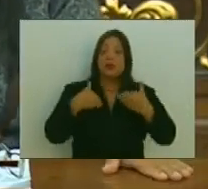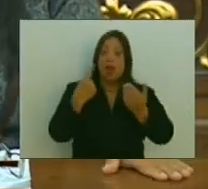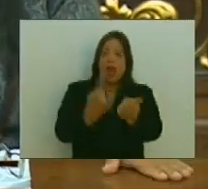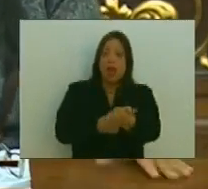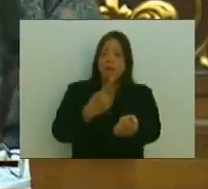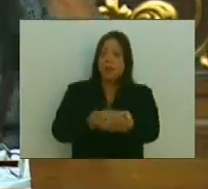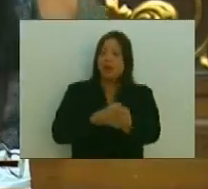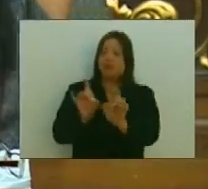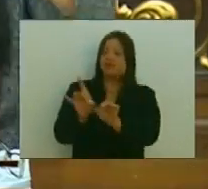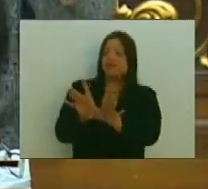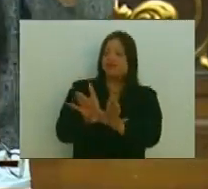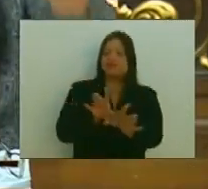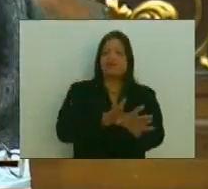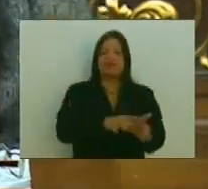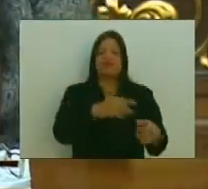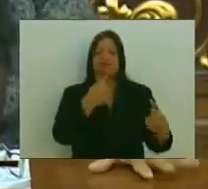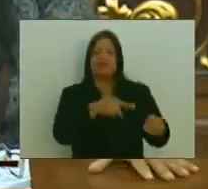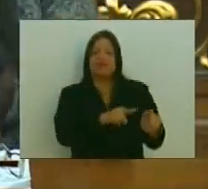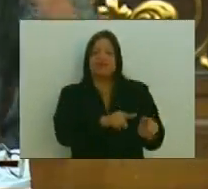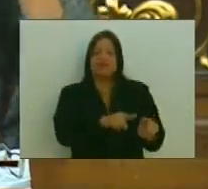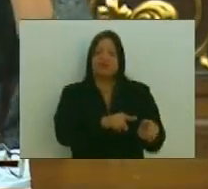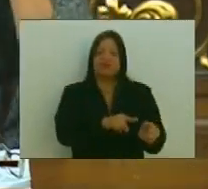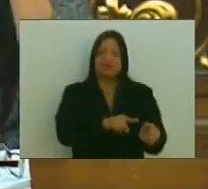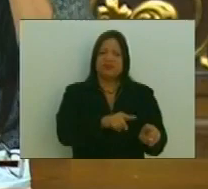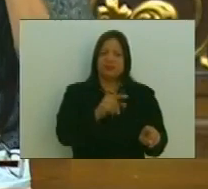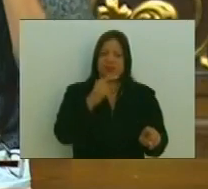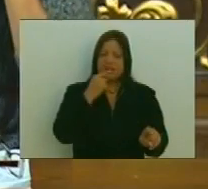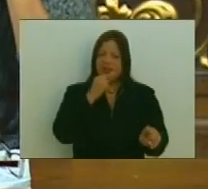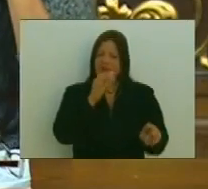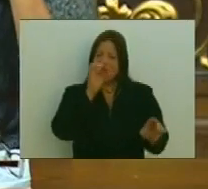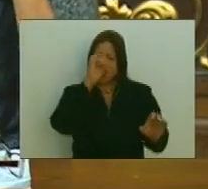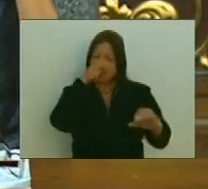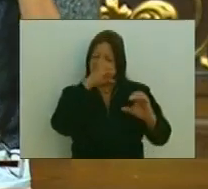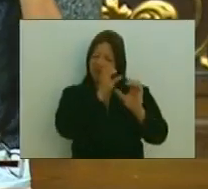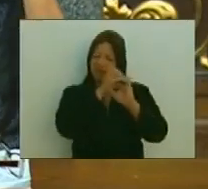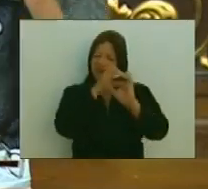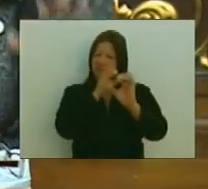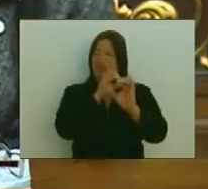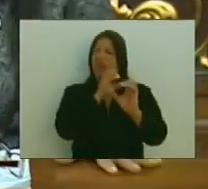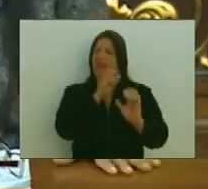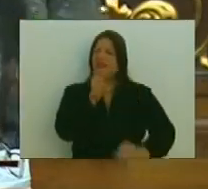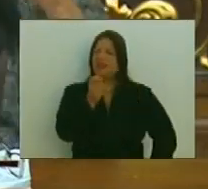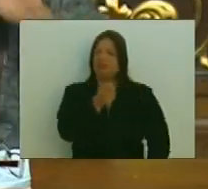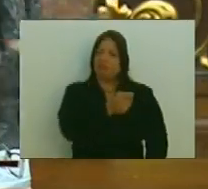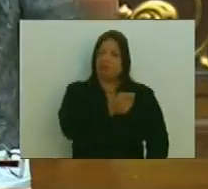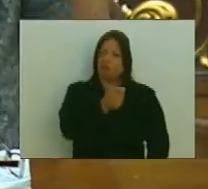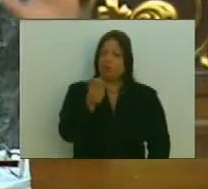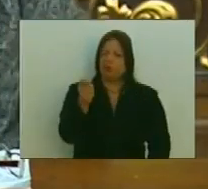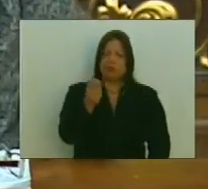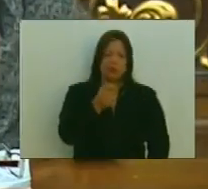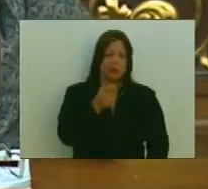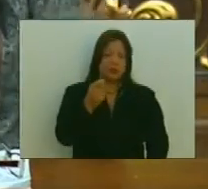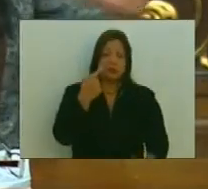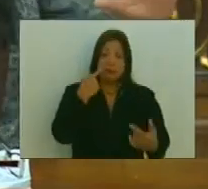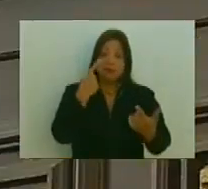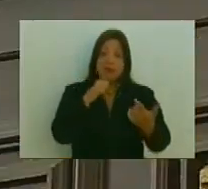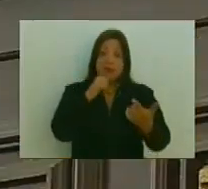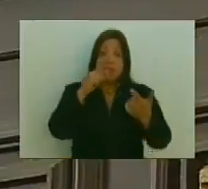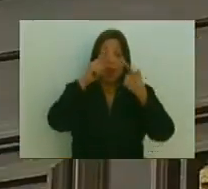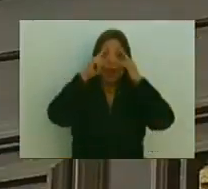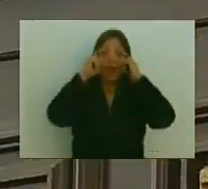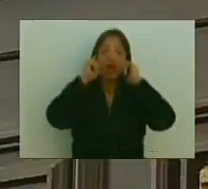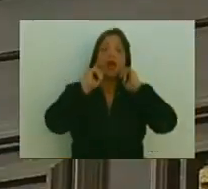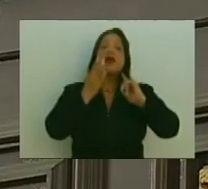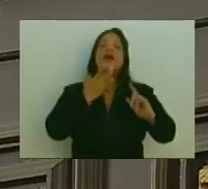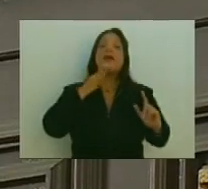hermanos nos disminuyan en su concepción y nos pongan una lupa cuando nos ven, que hacen que cuando vean, por ejemplo, a un